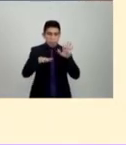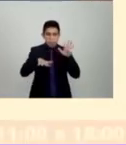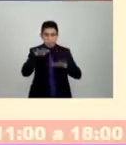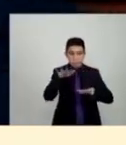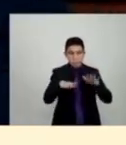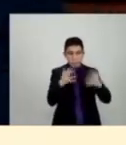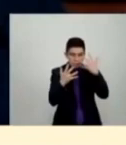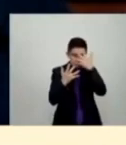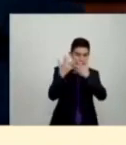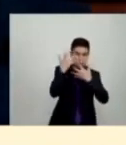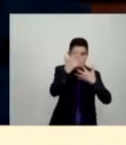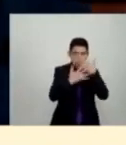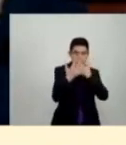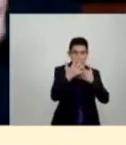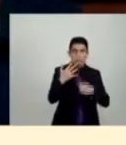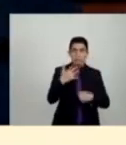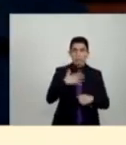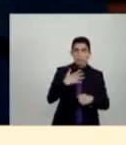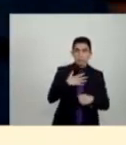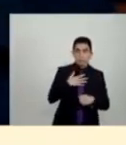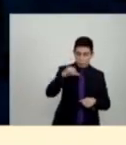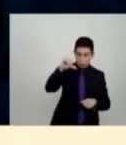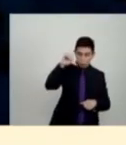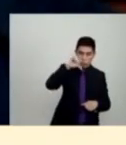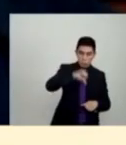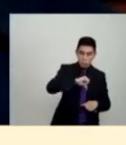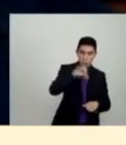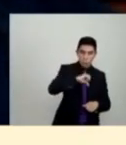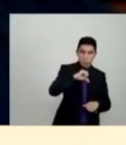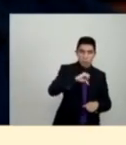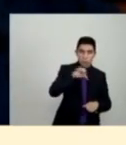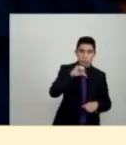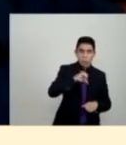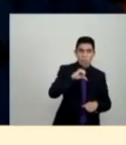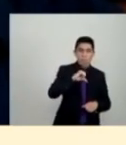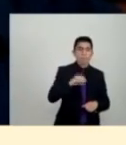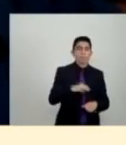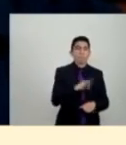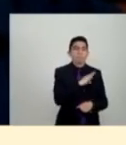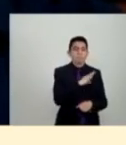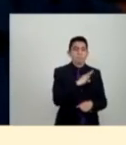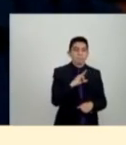al punto de que, mira, Paco, a mí me parece que hoy casi podemos hablar